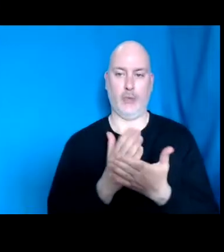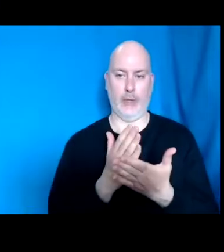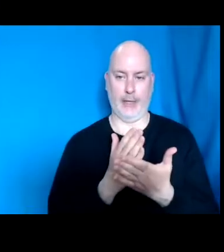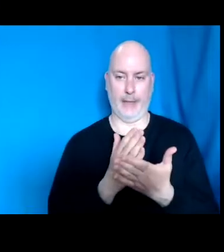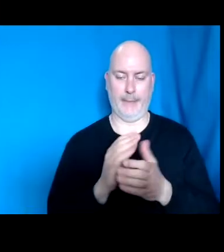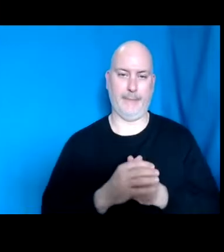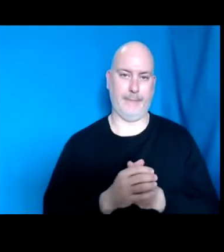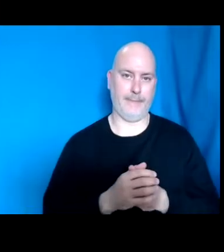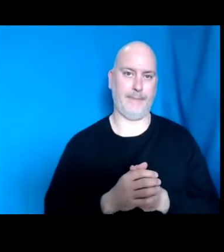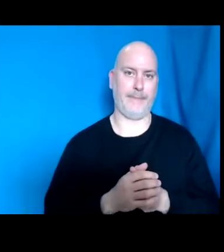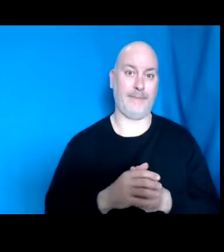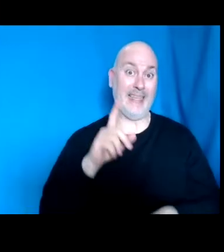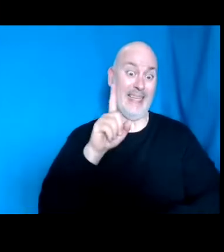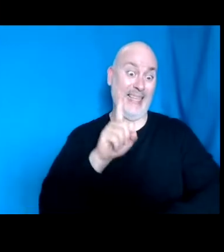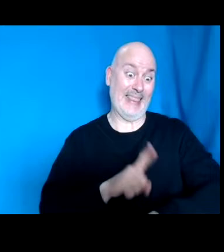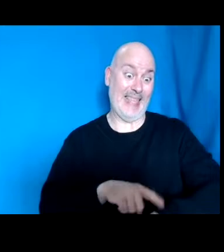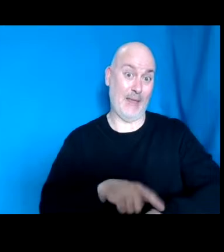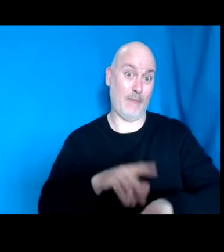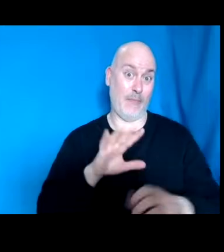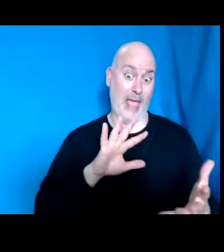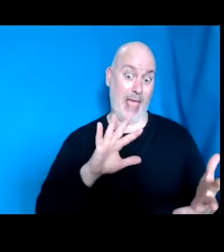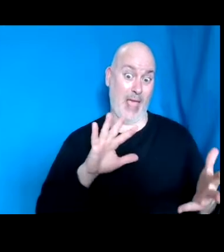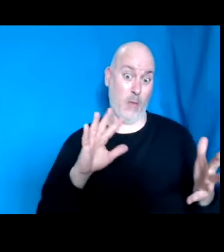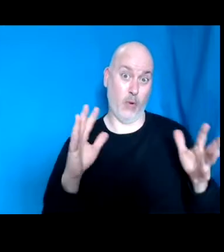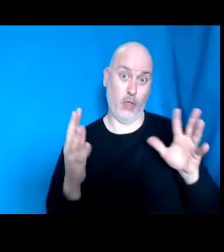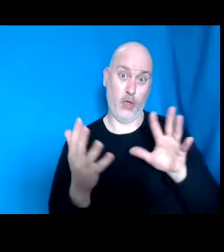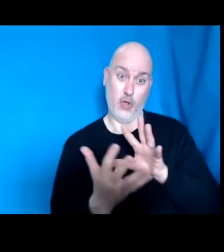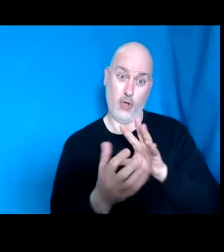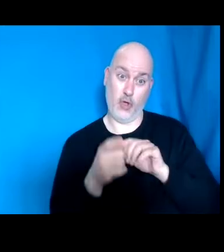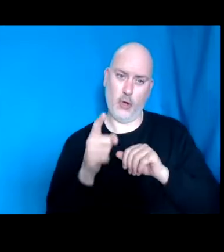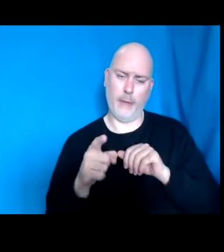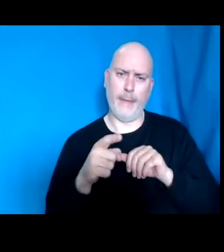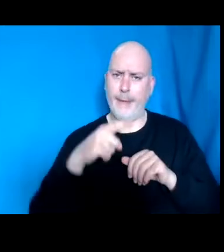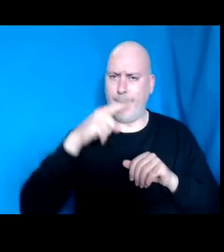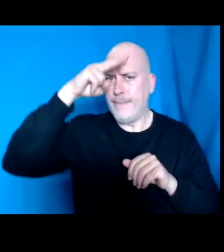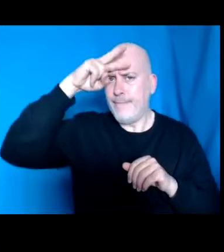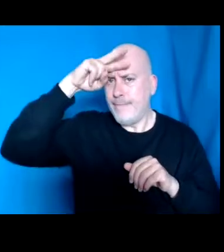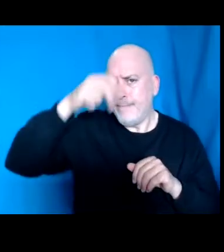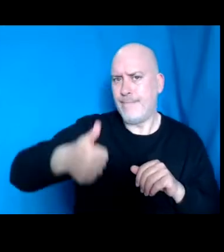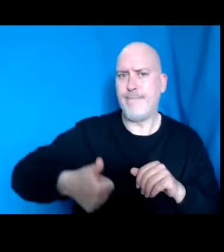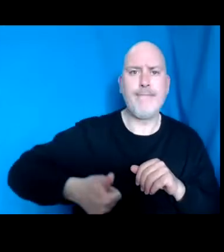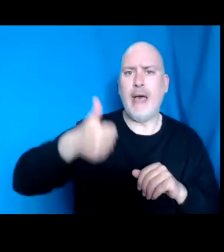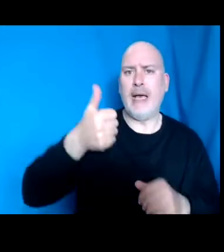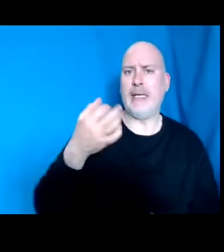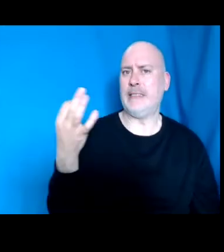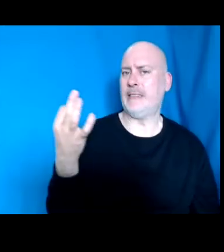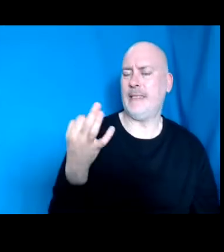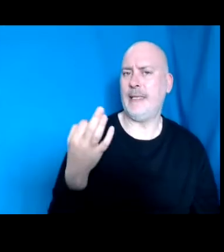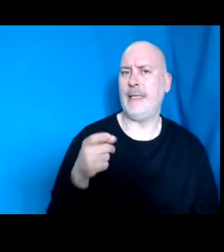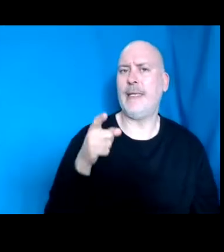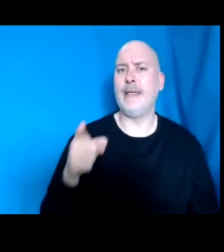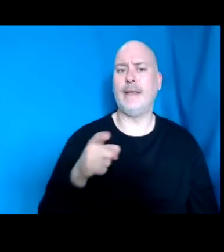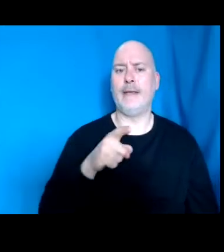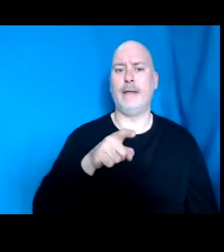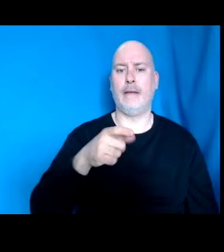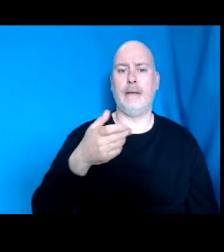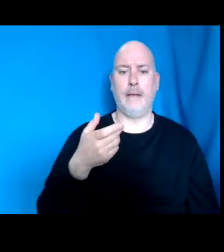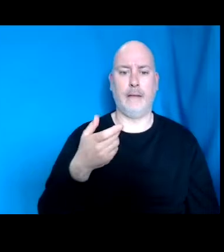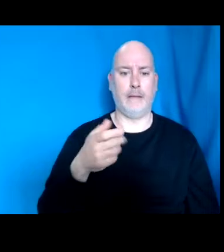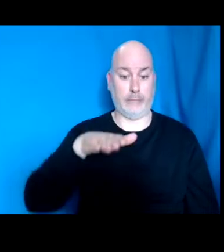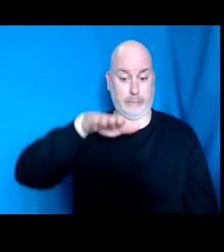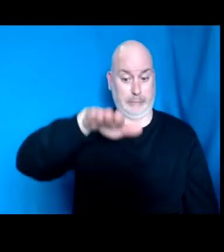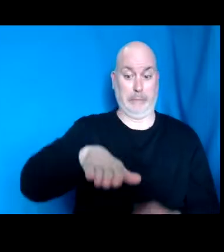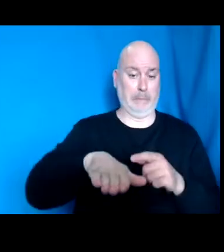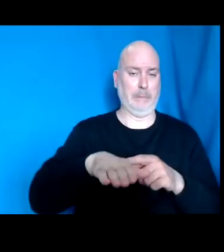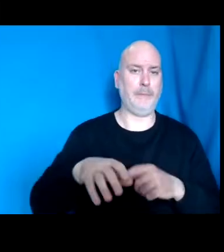de evolución, nos va a preocupar más un niño que lleve poco tiempo de evolución de la fiebre,